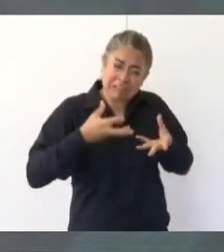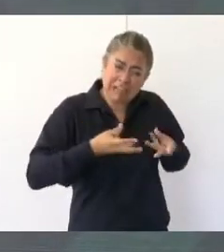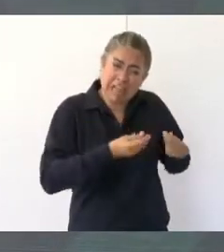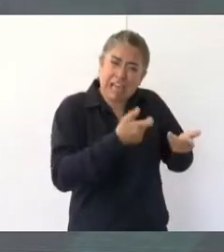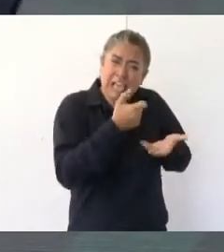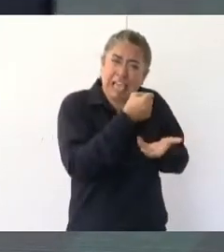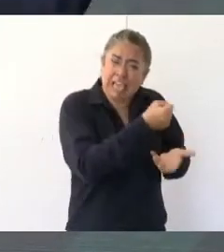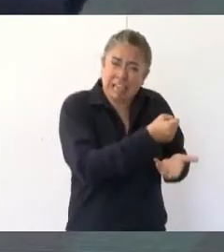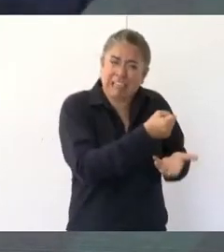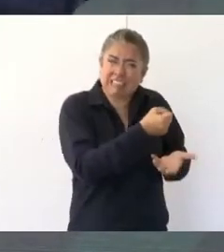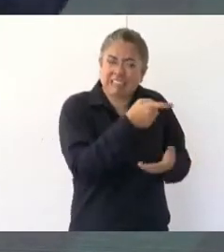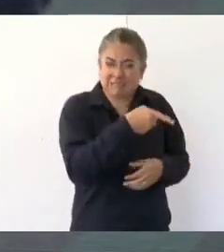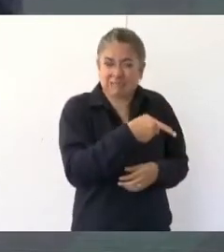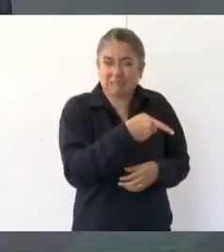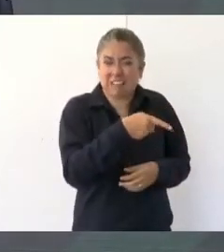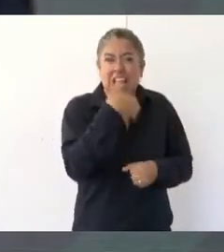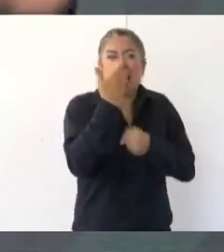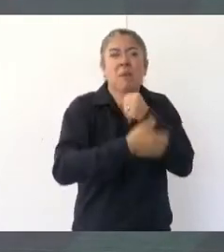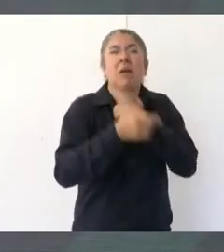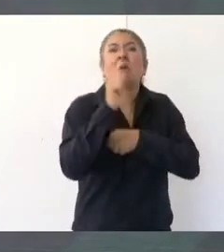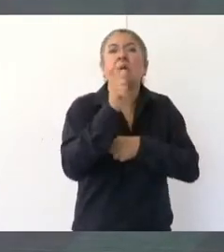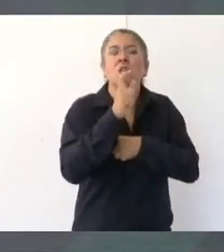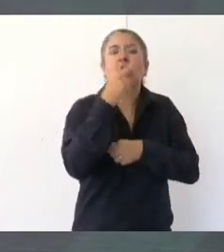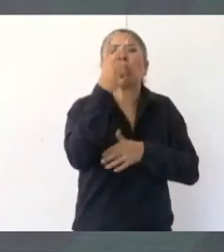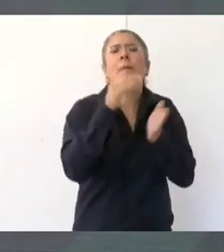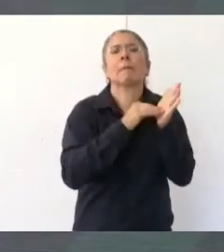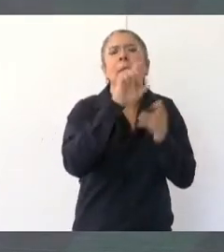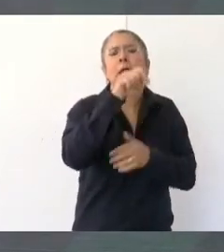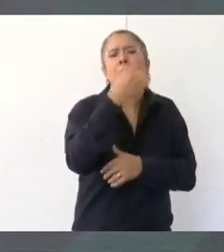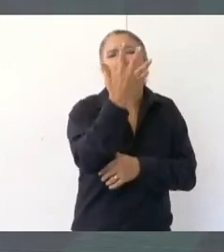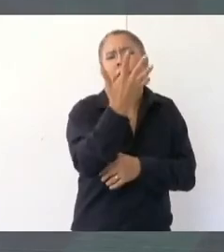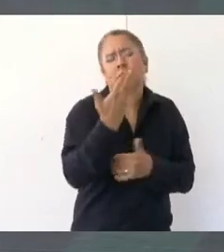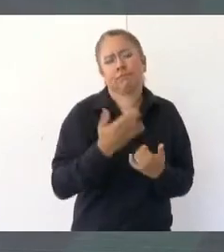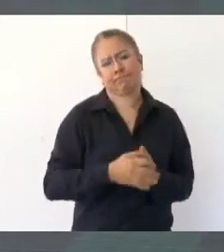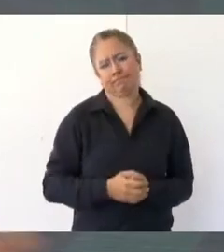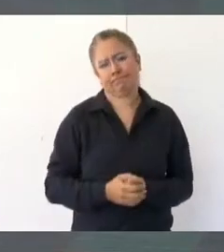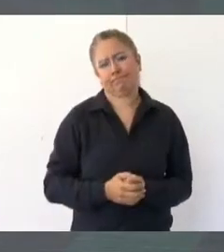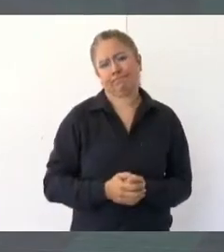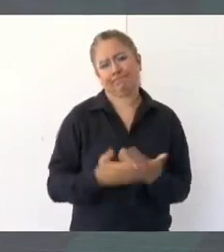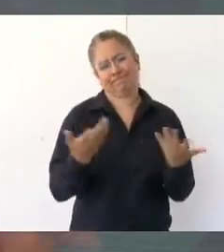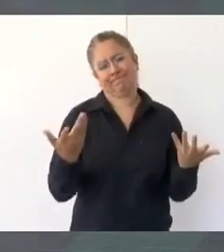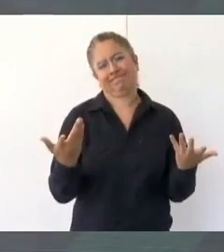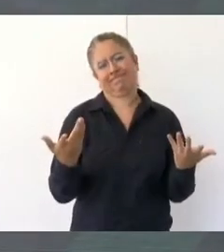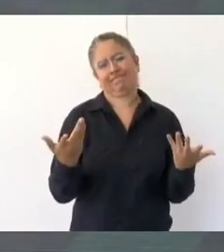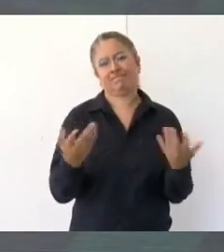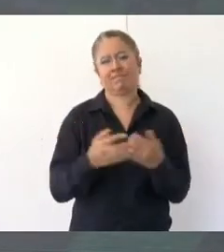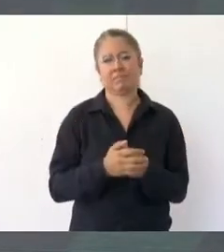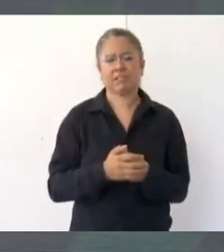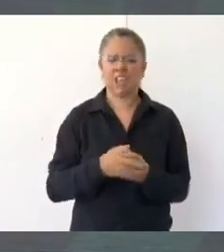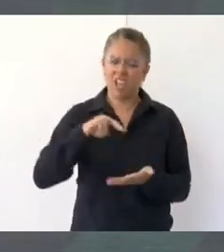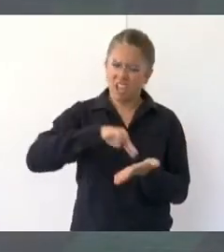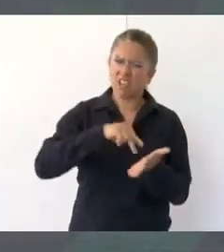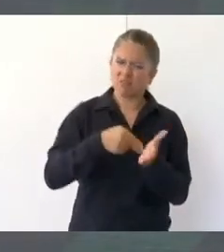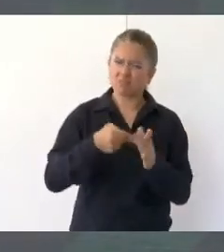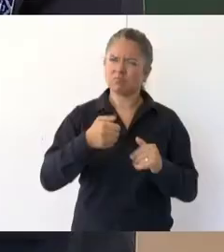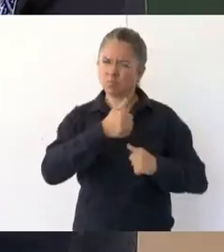y se iba a terminar hasta el 2025. Los ingenieros militares hicieron